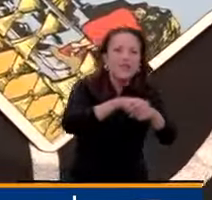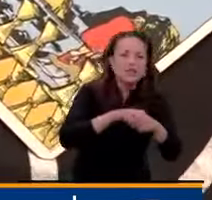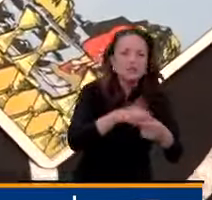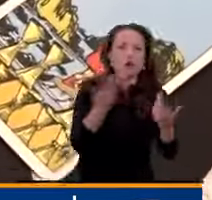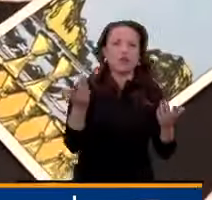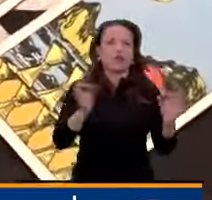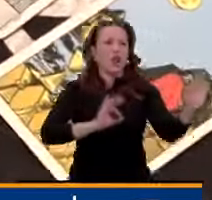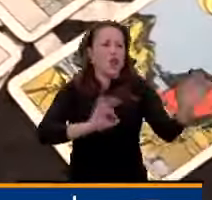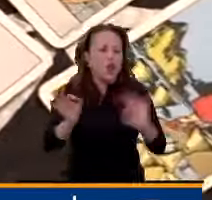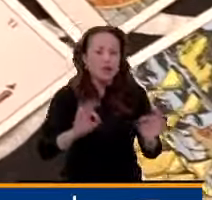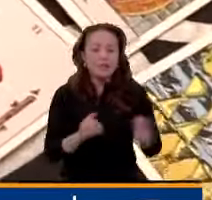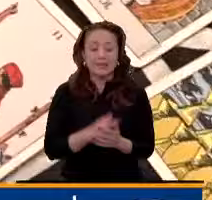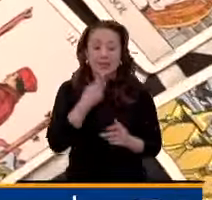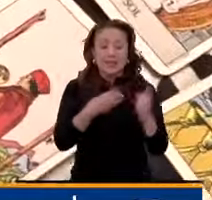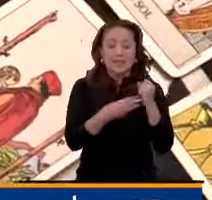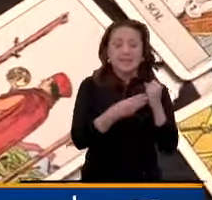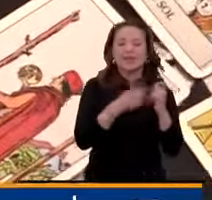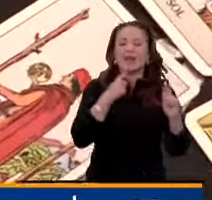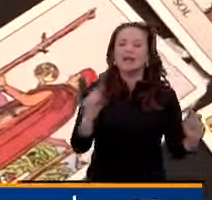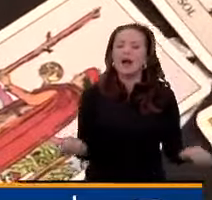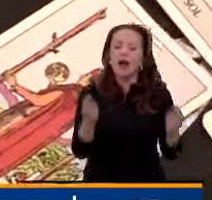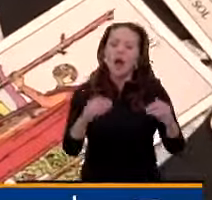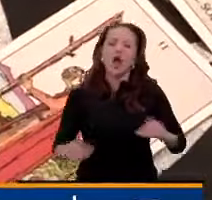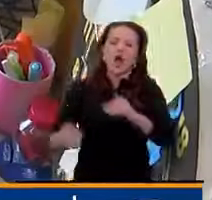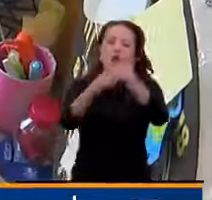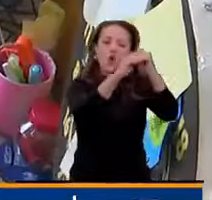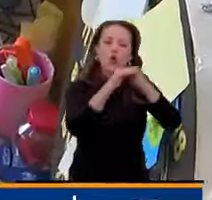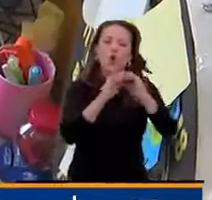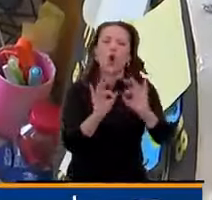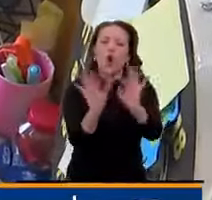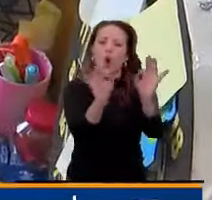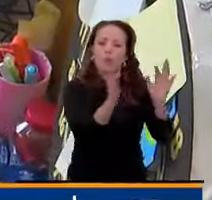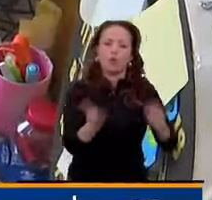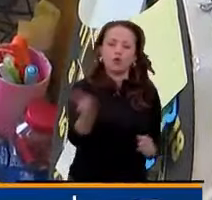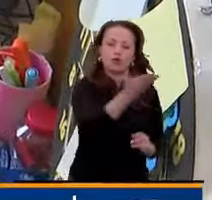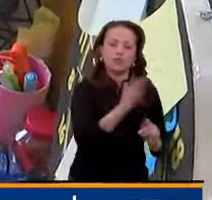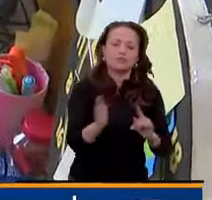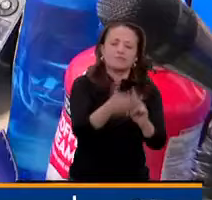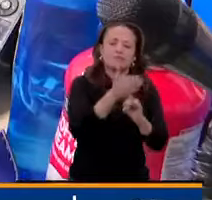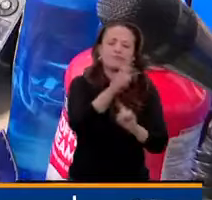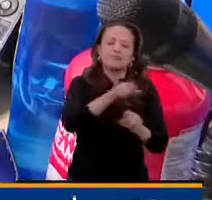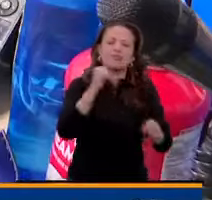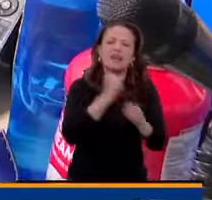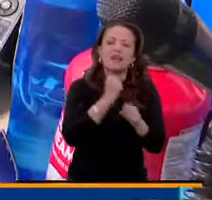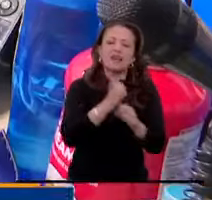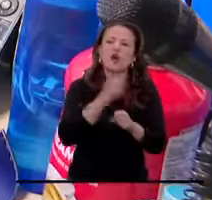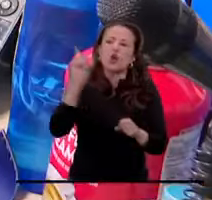Según el SENA, lo que buscan es promover la igualdad de oportunidades y proteger a los trabajadores contra la discriminación.